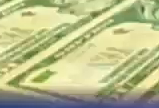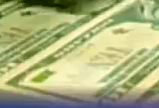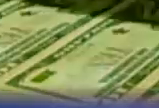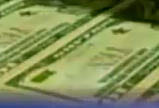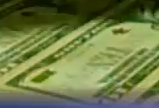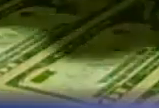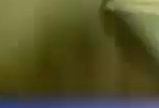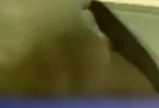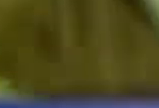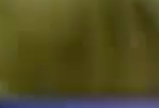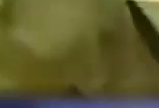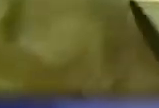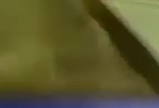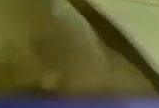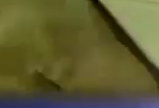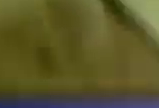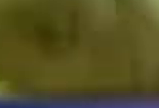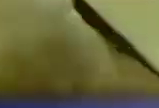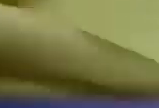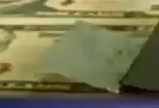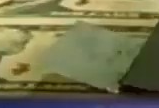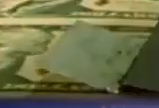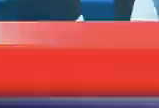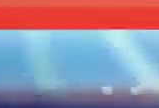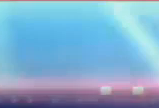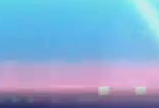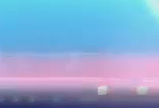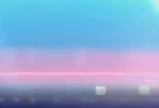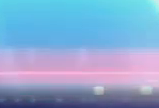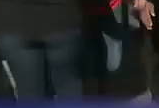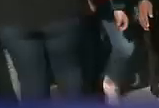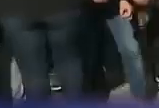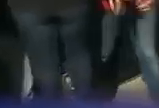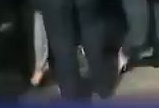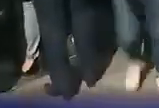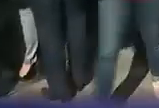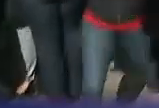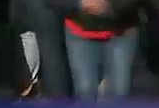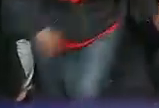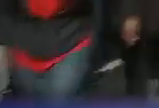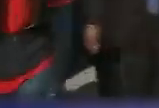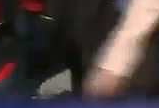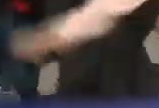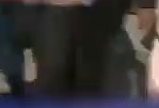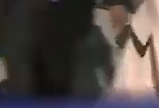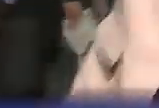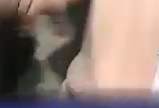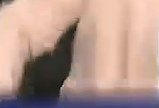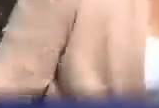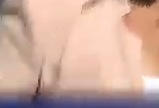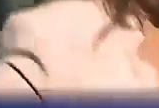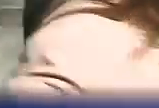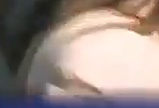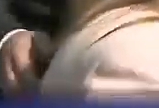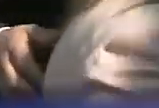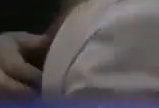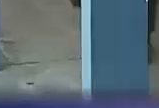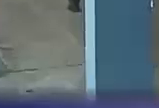Ecuador 650 millones de dólares. Ex vicepresidenta María Alejandra Vicuña rechazó